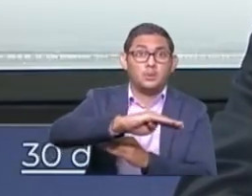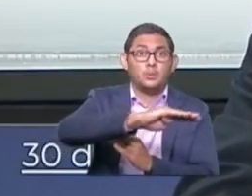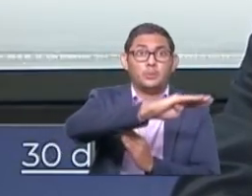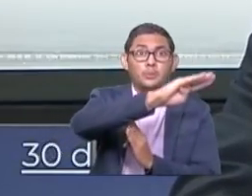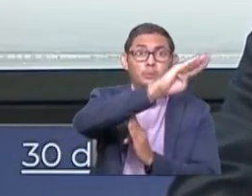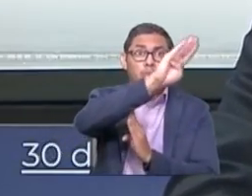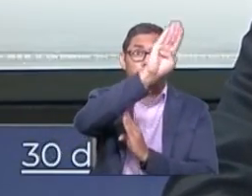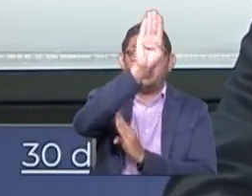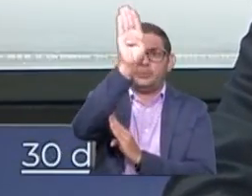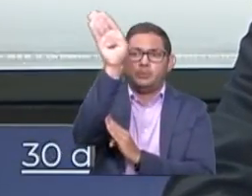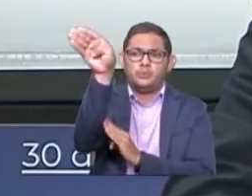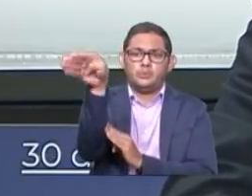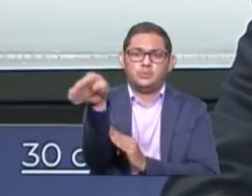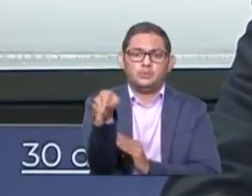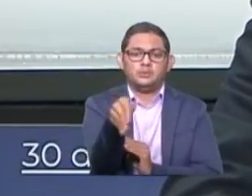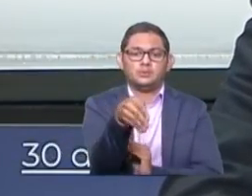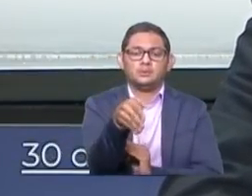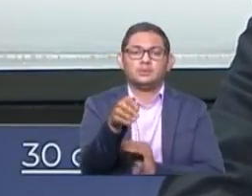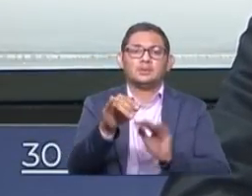tarde.